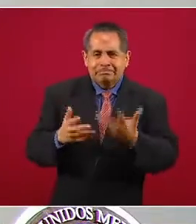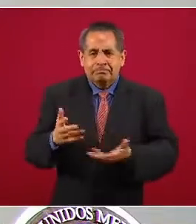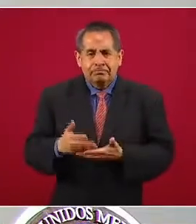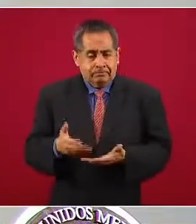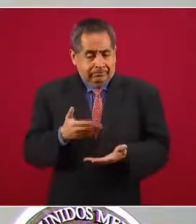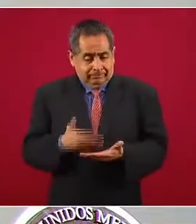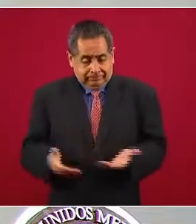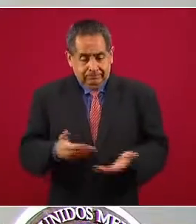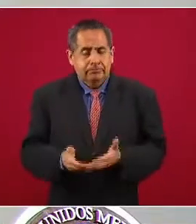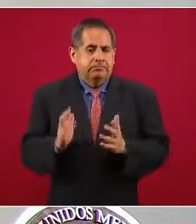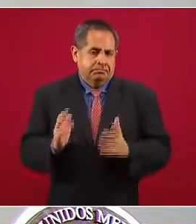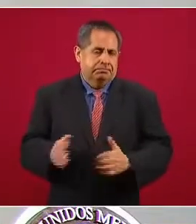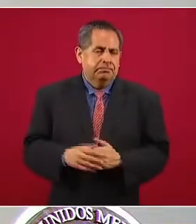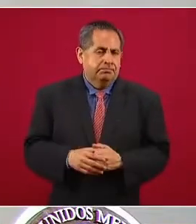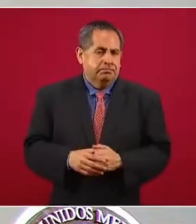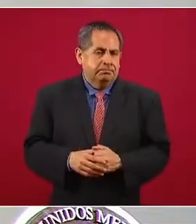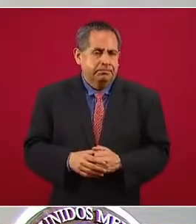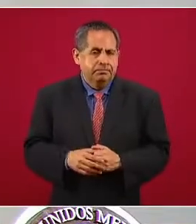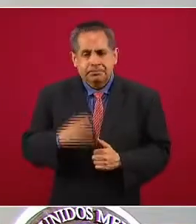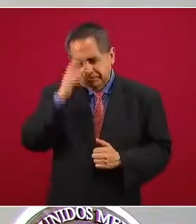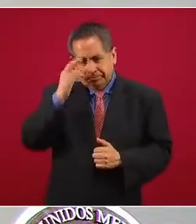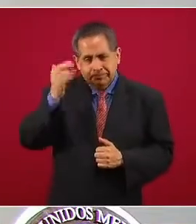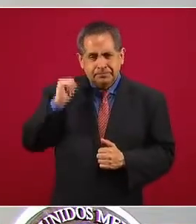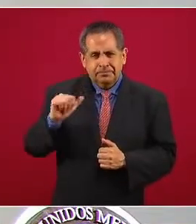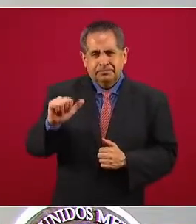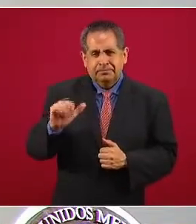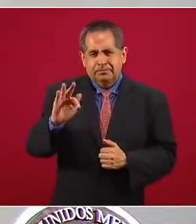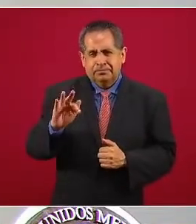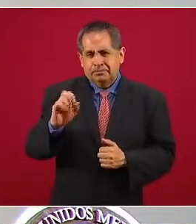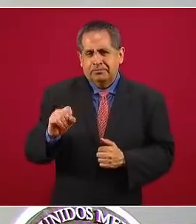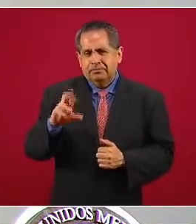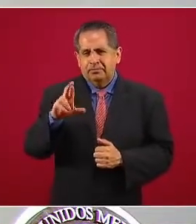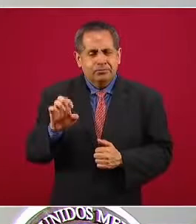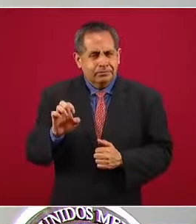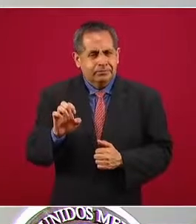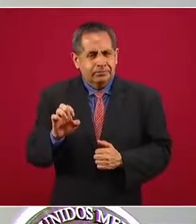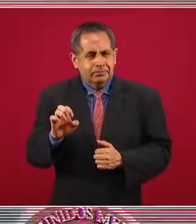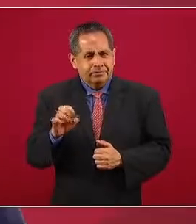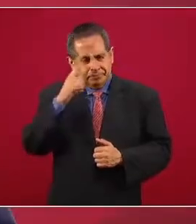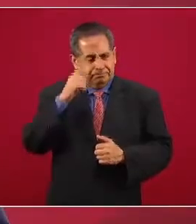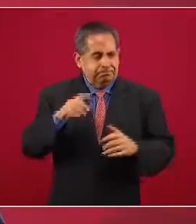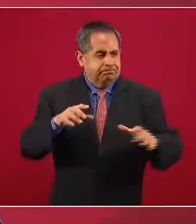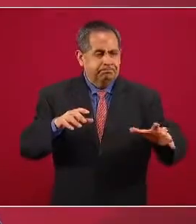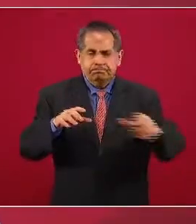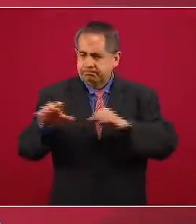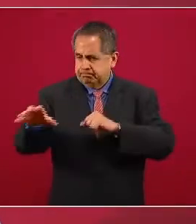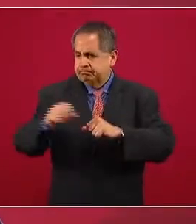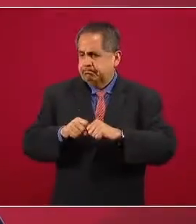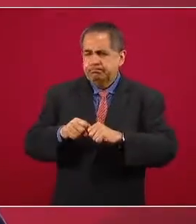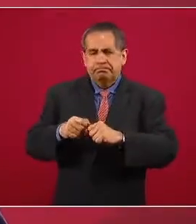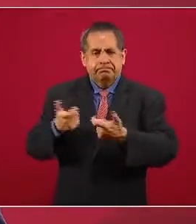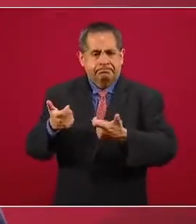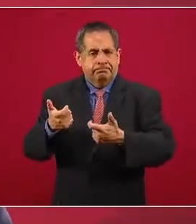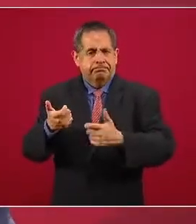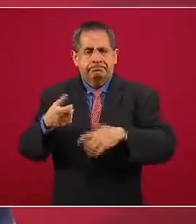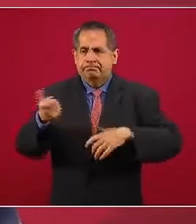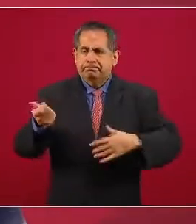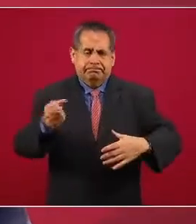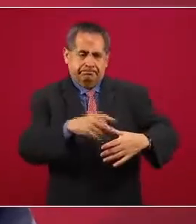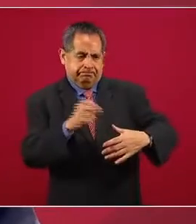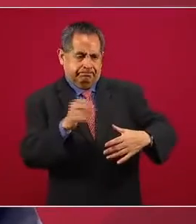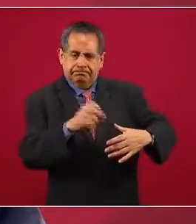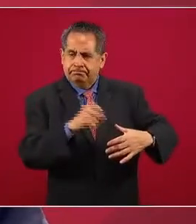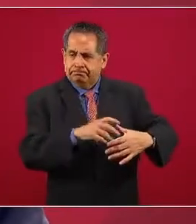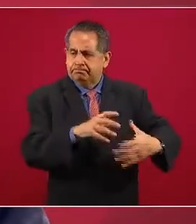que hubiera Afores que administraran los fondos